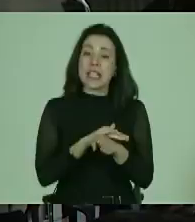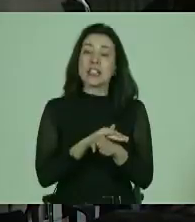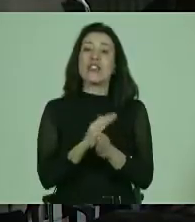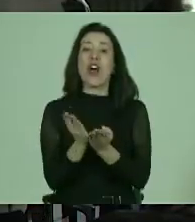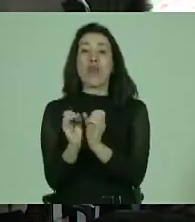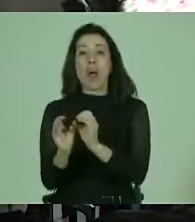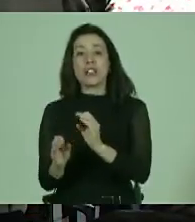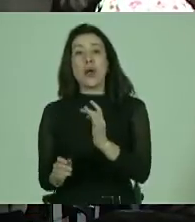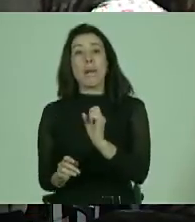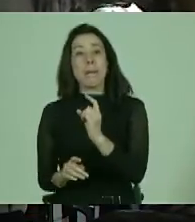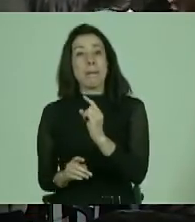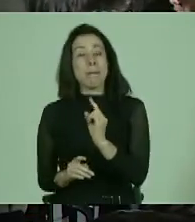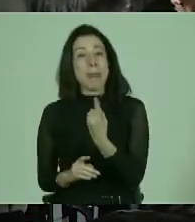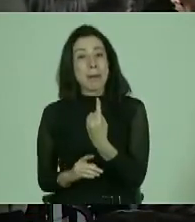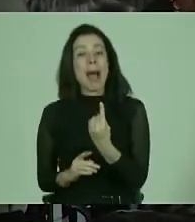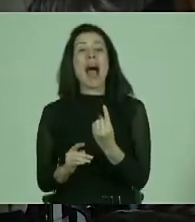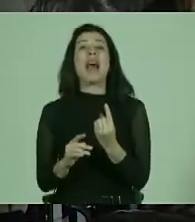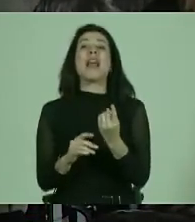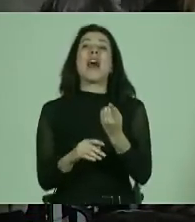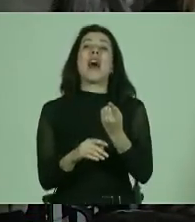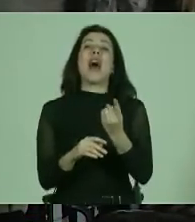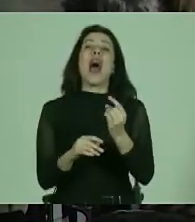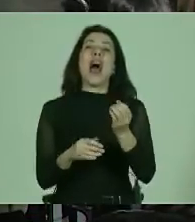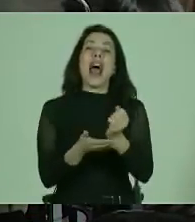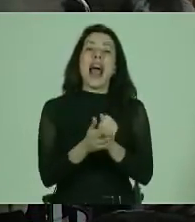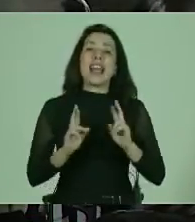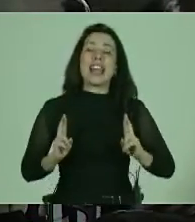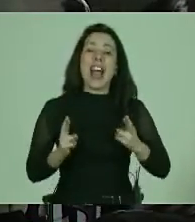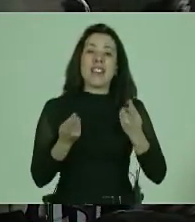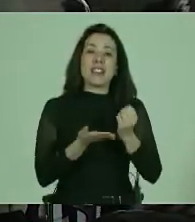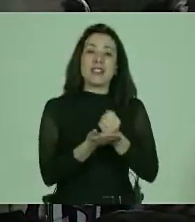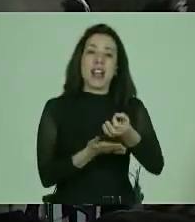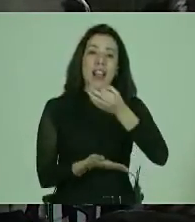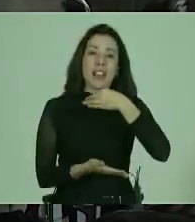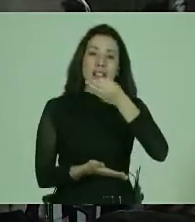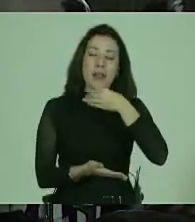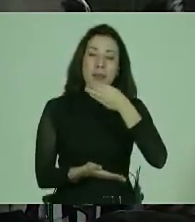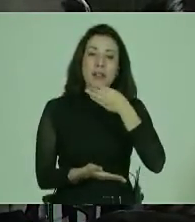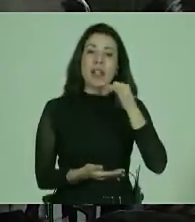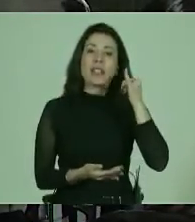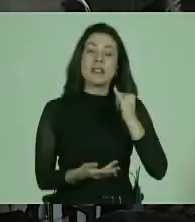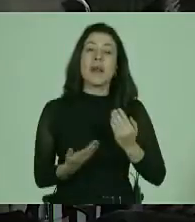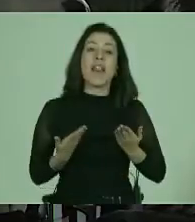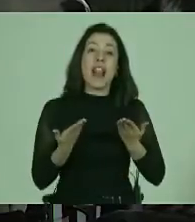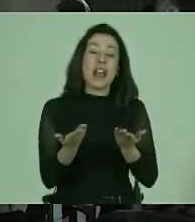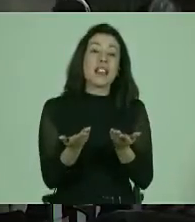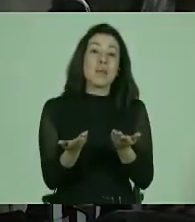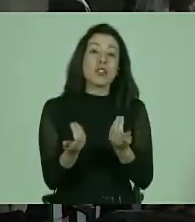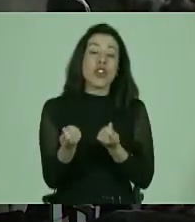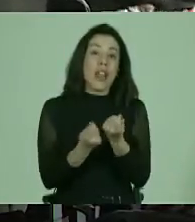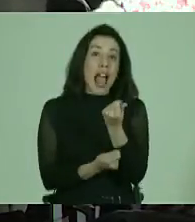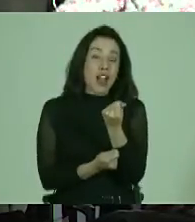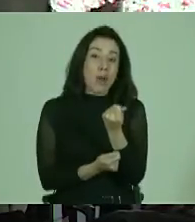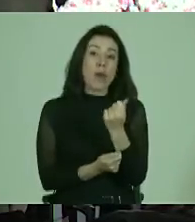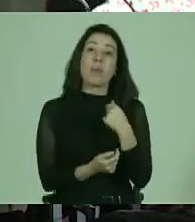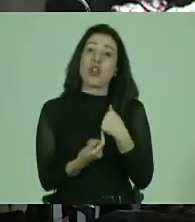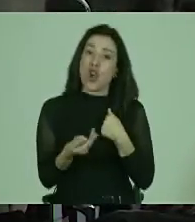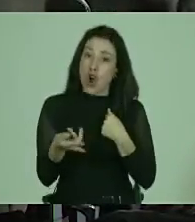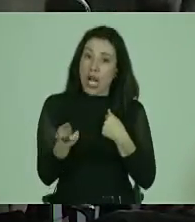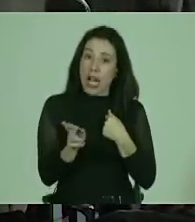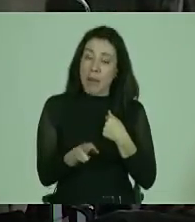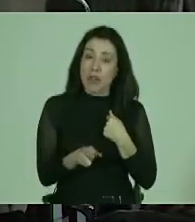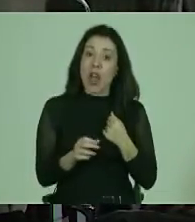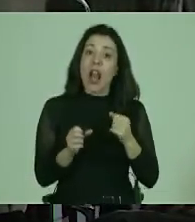primaria el acceso a la rehabilitación el acceso a los medicamentos claro siempre en función de las disponibilidades económicas pero vuelvo a insistir